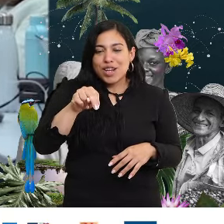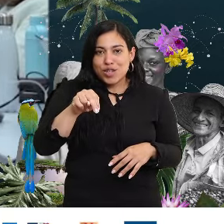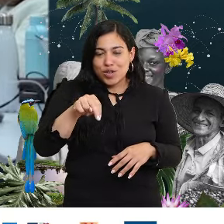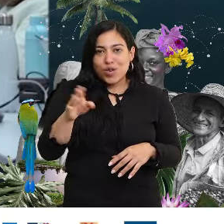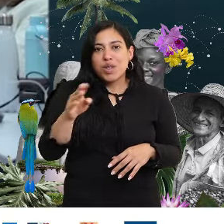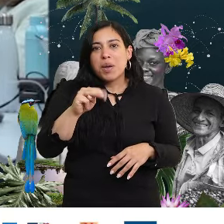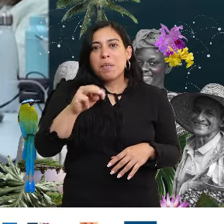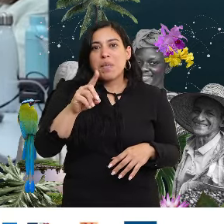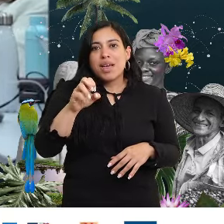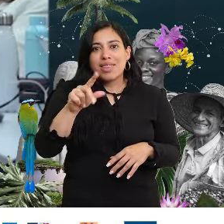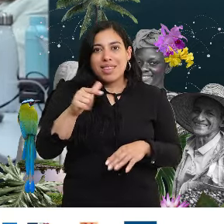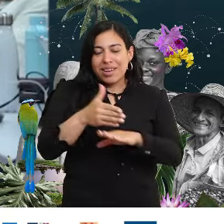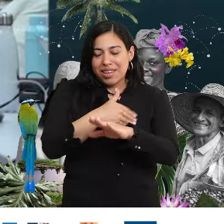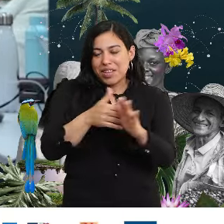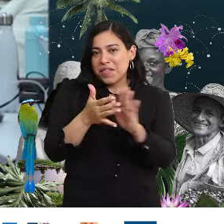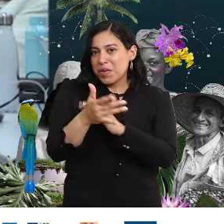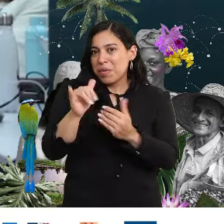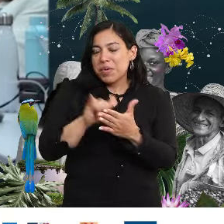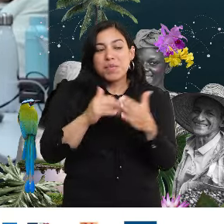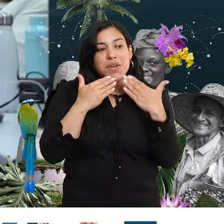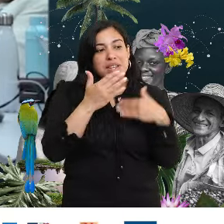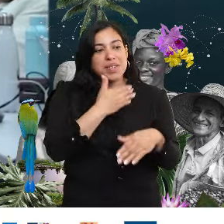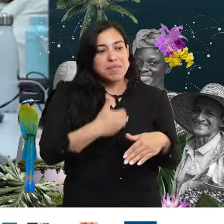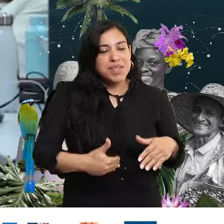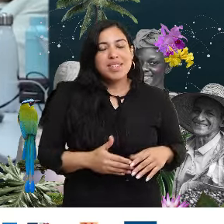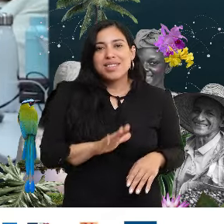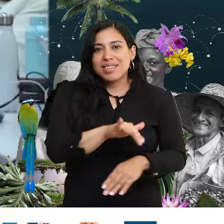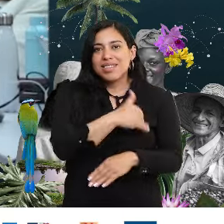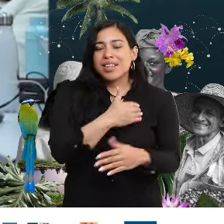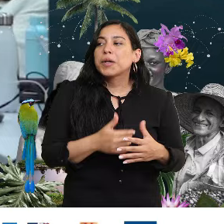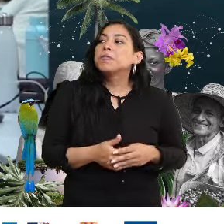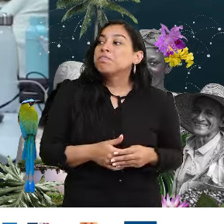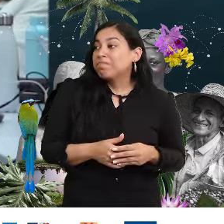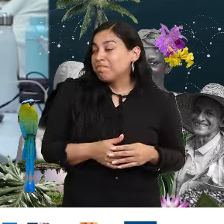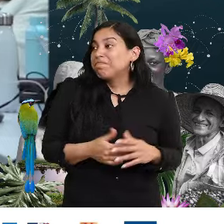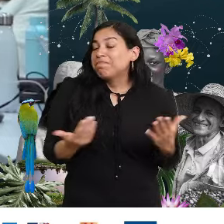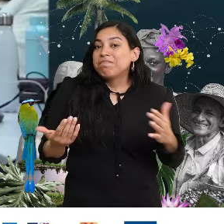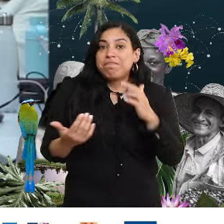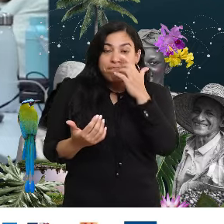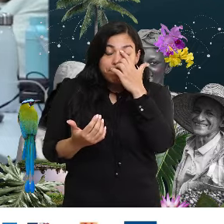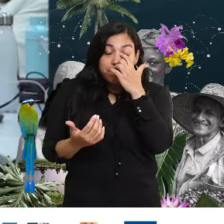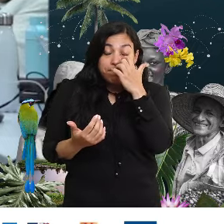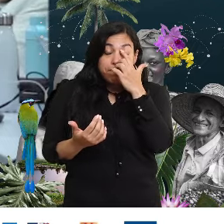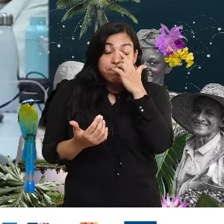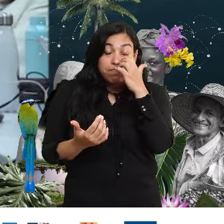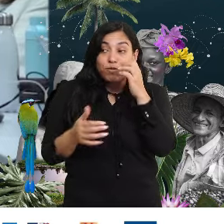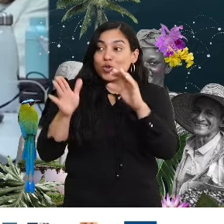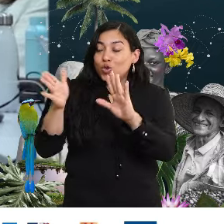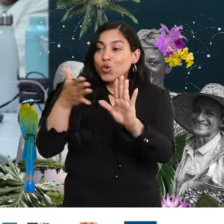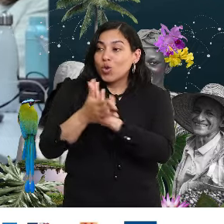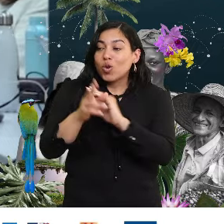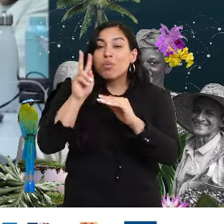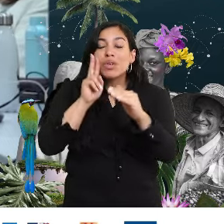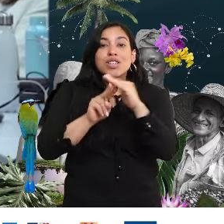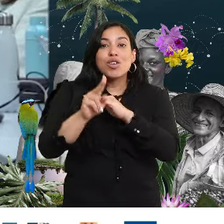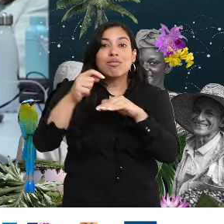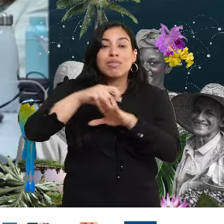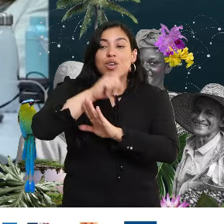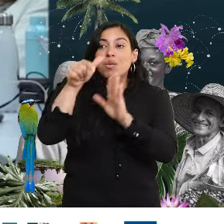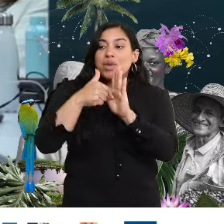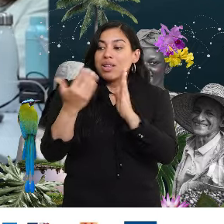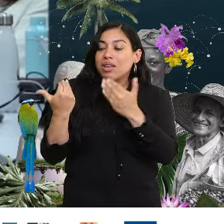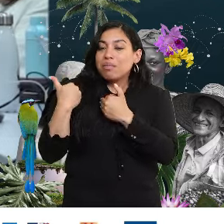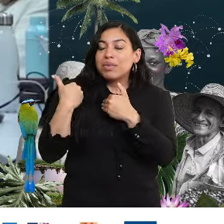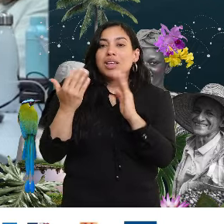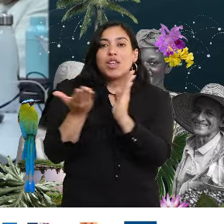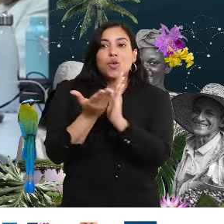ministra. Gracias, Gloria Amparo, esa visión integral de integrando, valga la redundancia, la educación